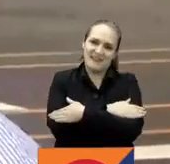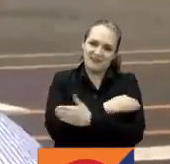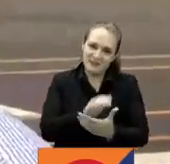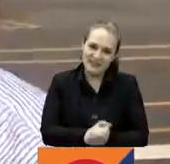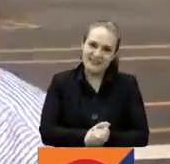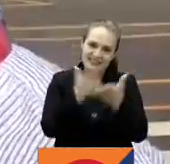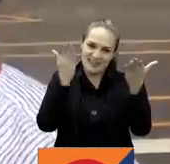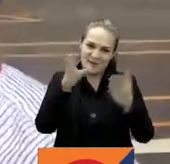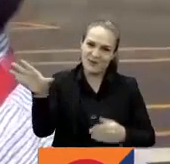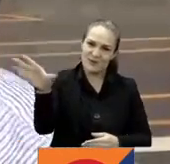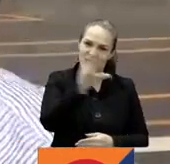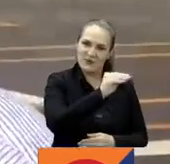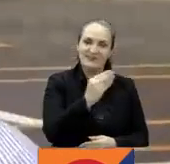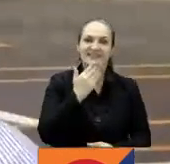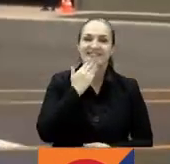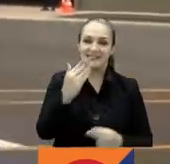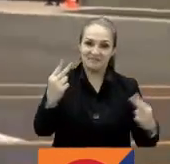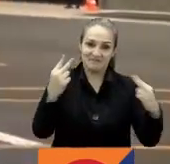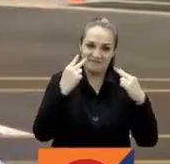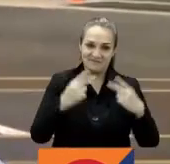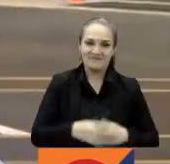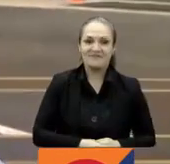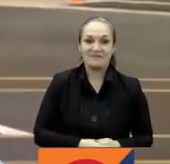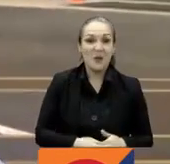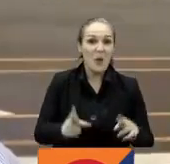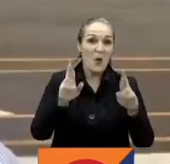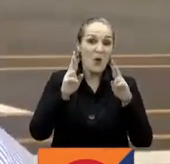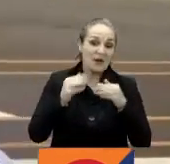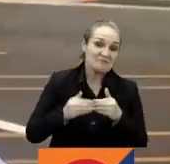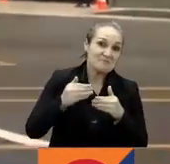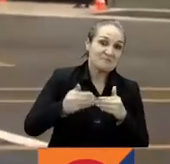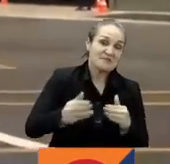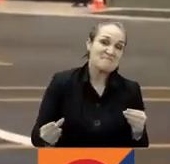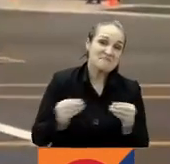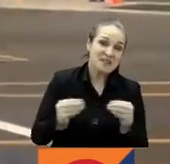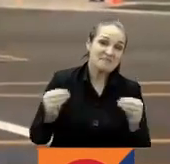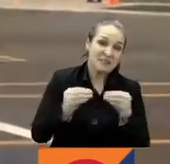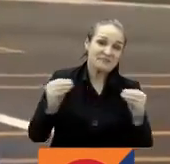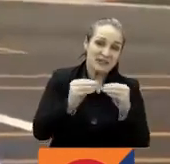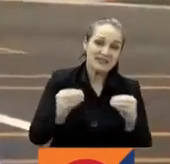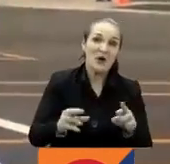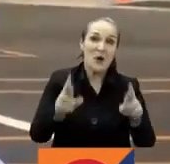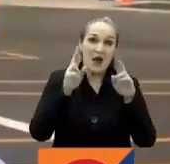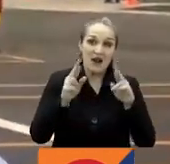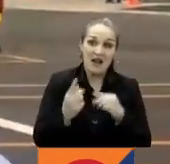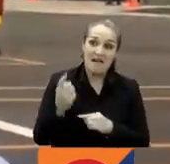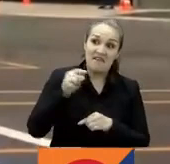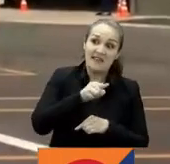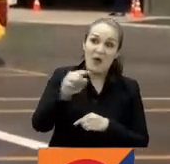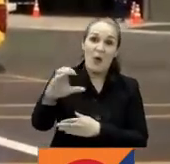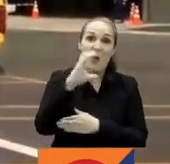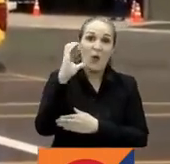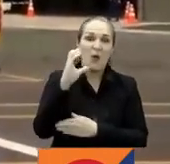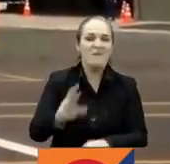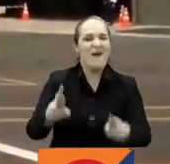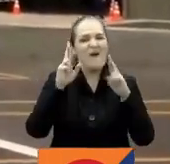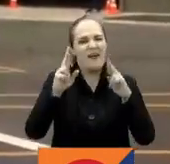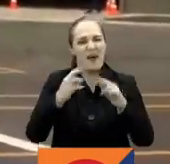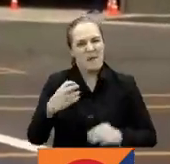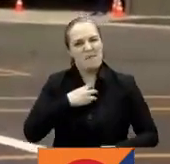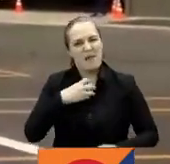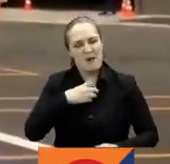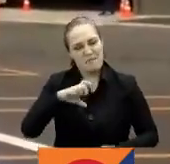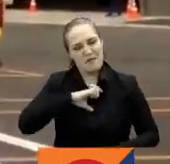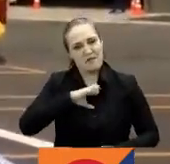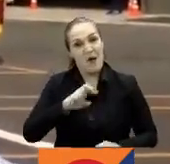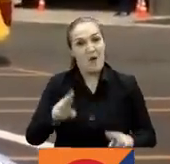desde Tokio, desde por acá. Esperemos que sigamos los triunfos porque vienen muchos colombianos con mucha ganas también de poderse